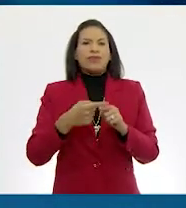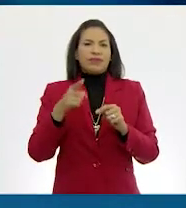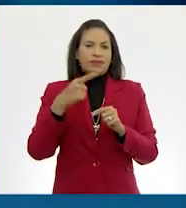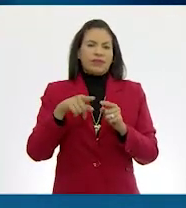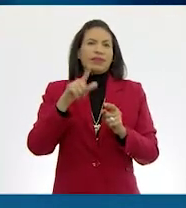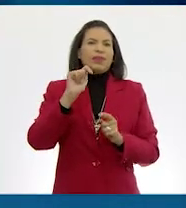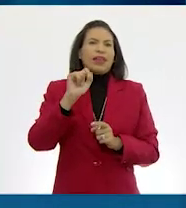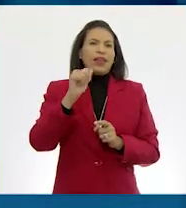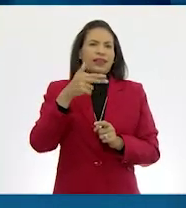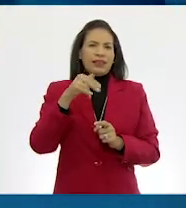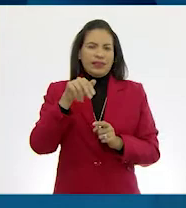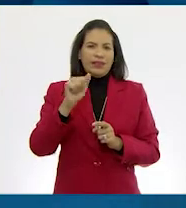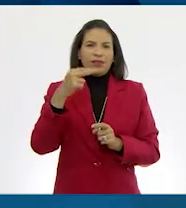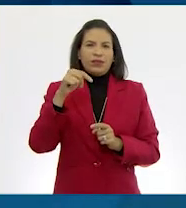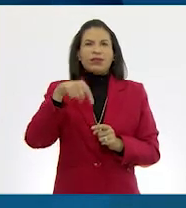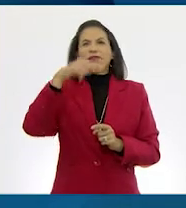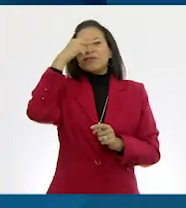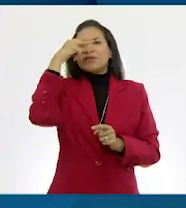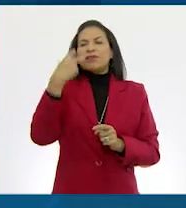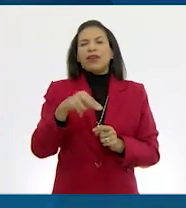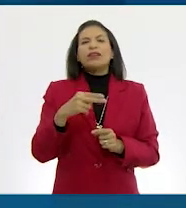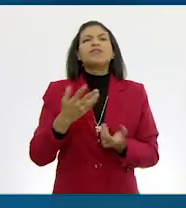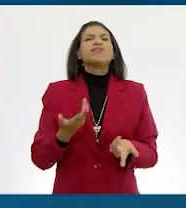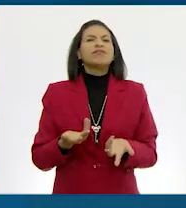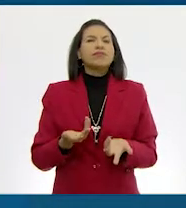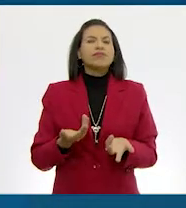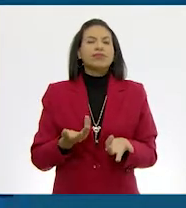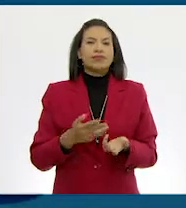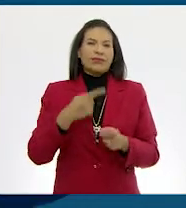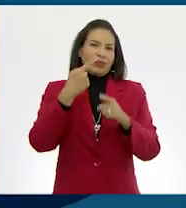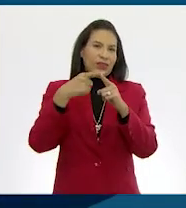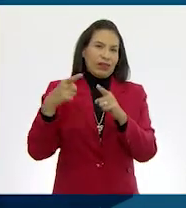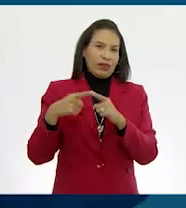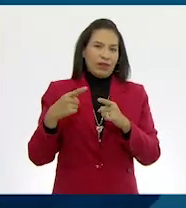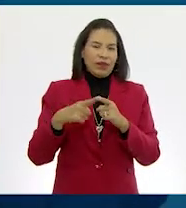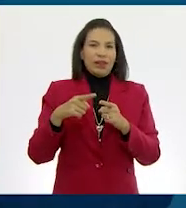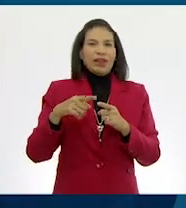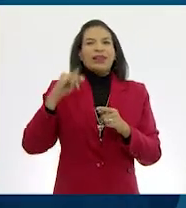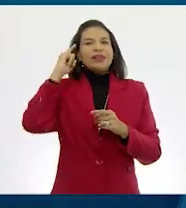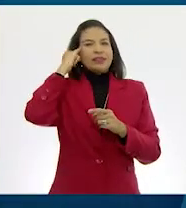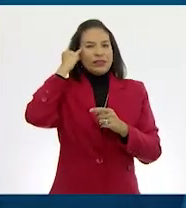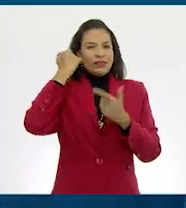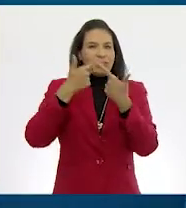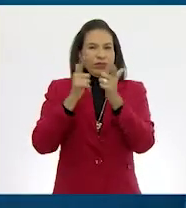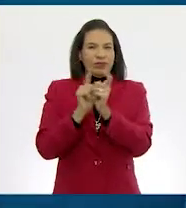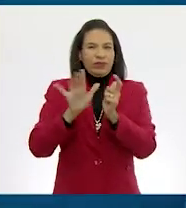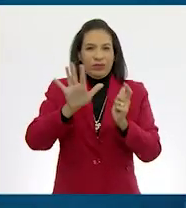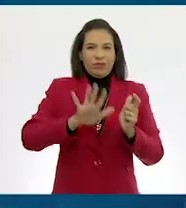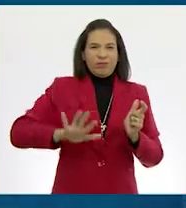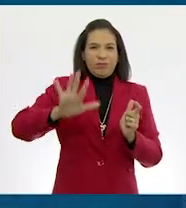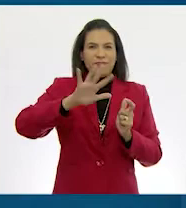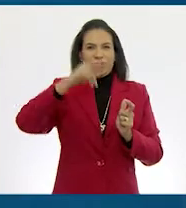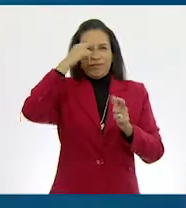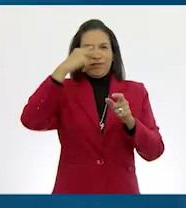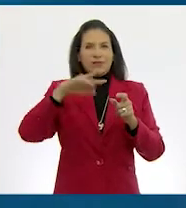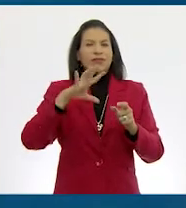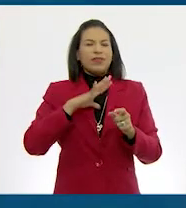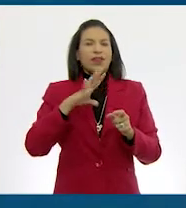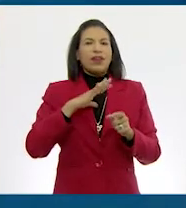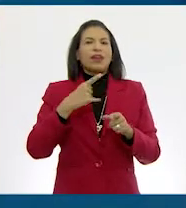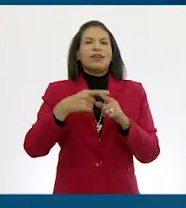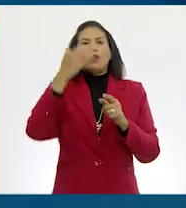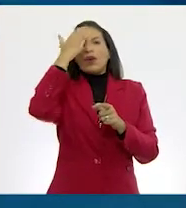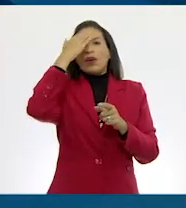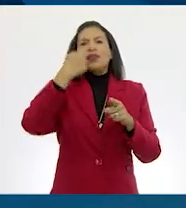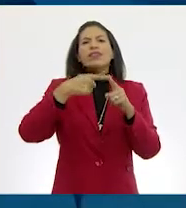y en méxico más bien según las diferentes etnias que pueblan nuestro territorio se conocían